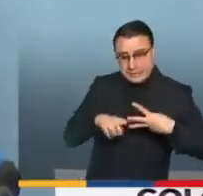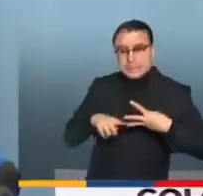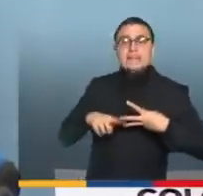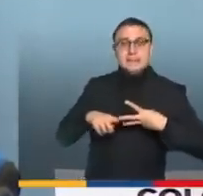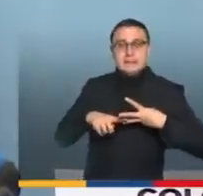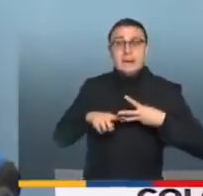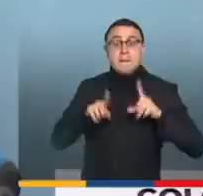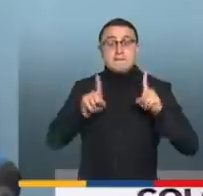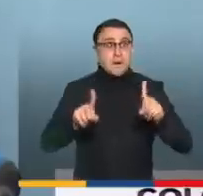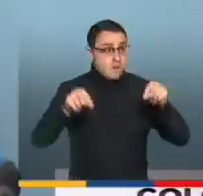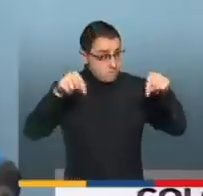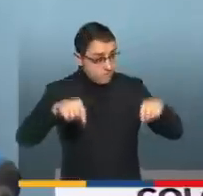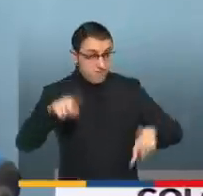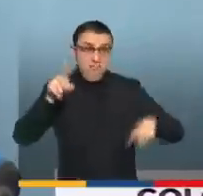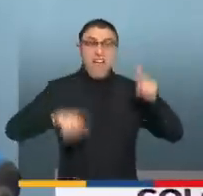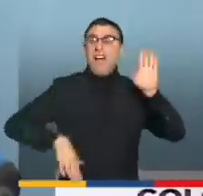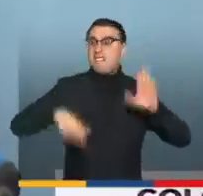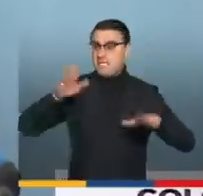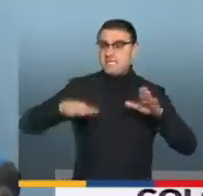habido dictaduras,